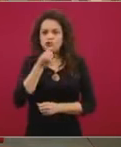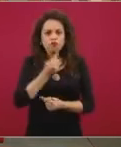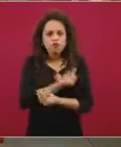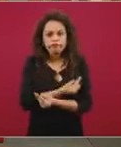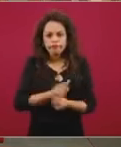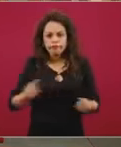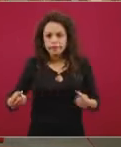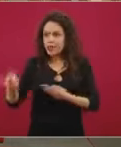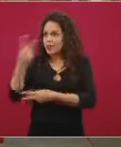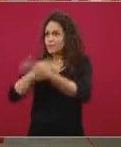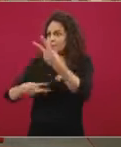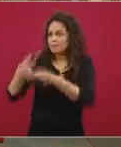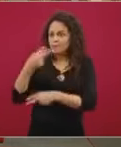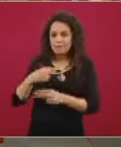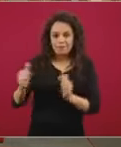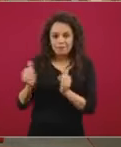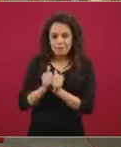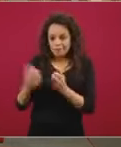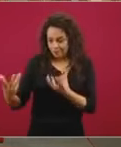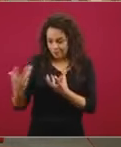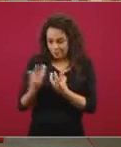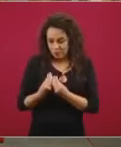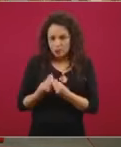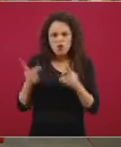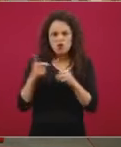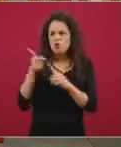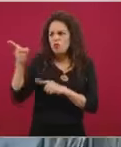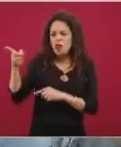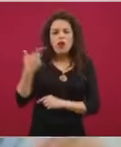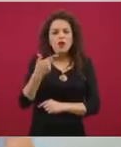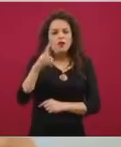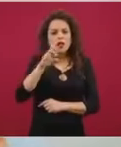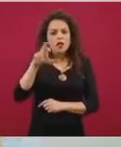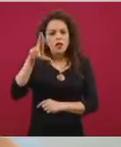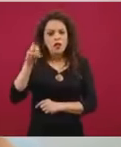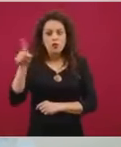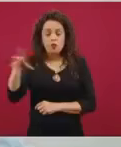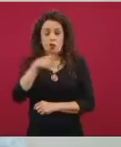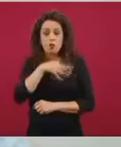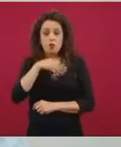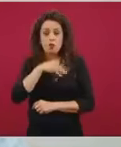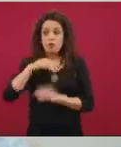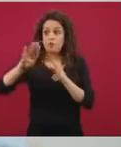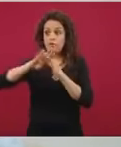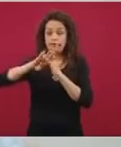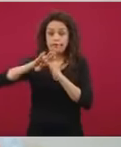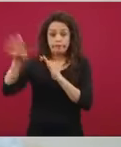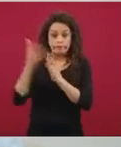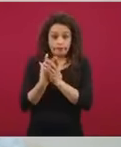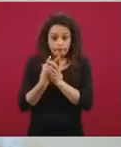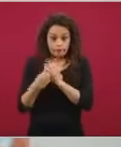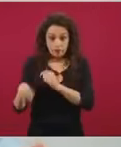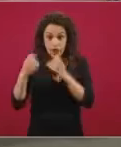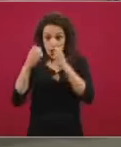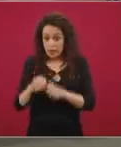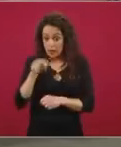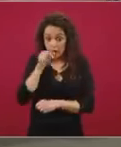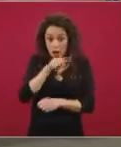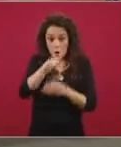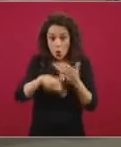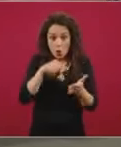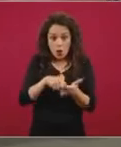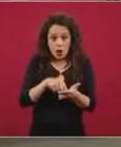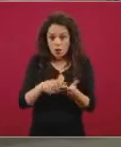niñas que se nos acercaron eran de Guerrero, o sea, hijos de migrantes que están ahí de Guerrero. Algunos apenas